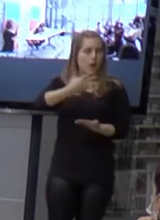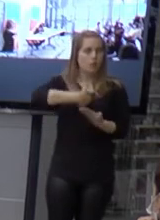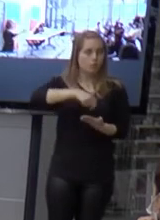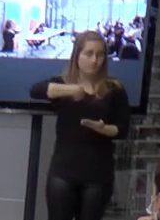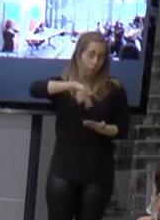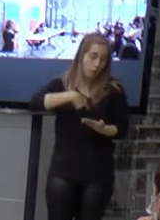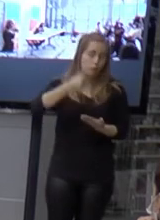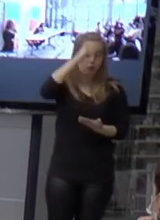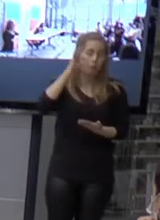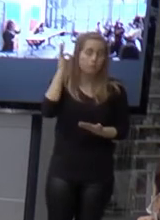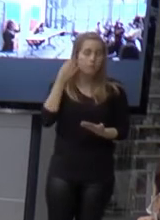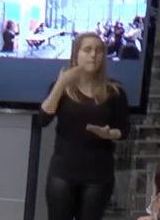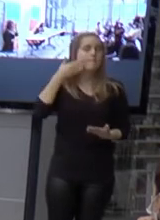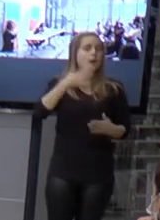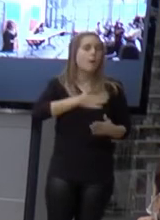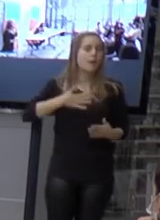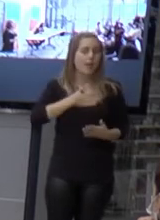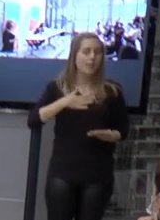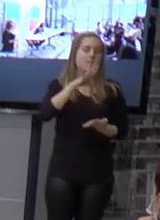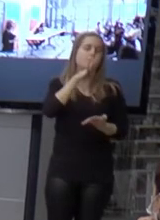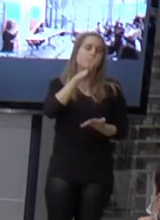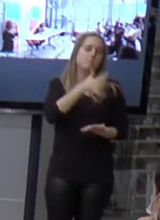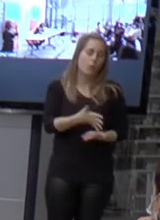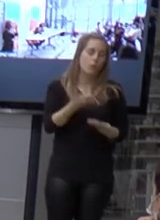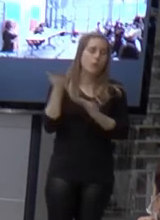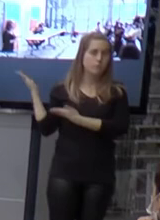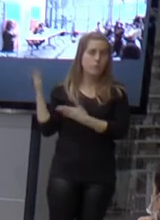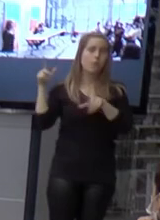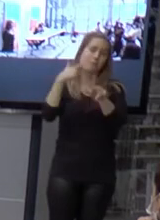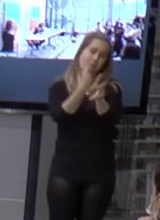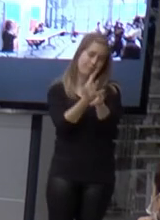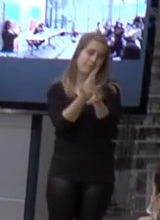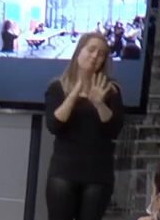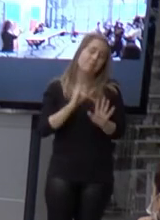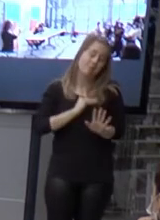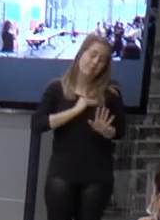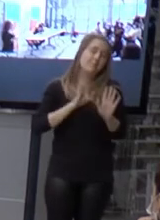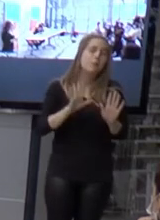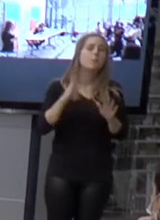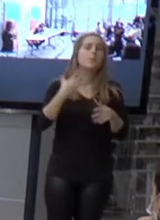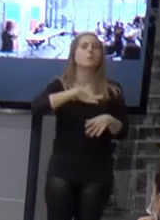y nosotras y un auténtico placer el poder, a pesar de que es a través de las pantallas, el